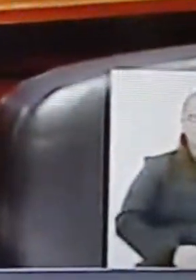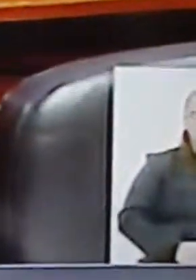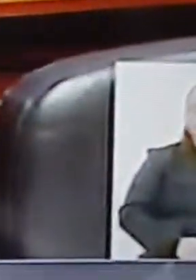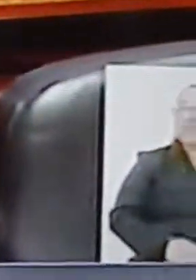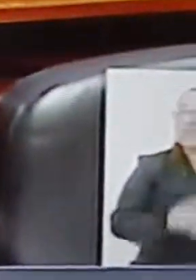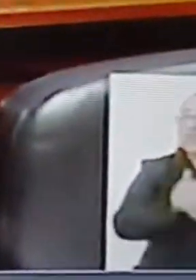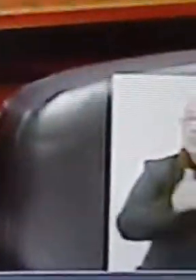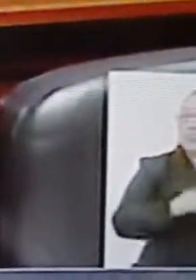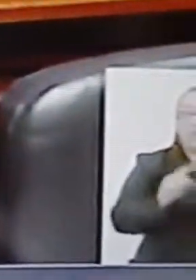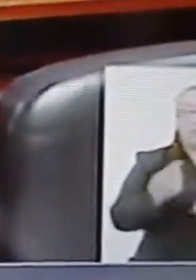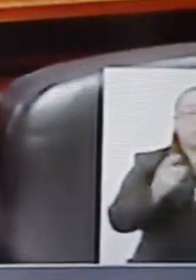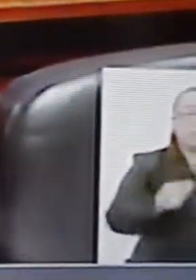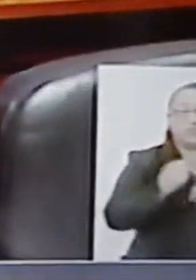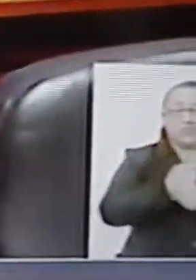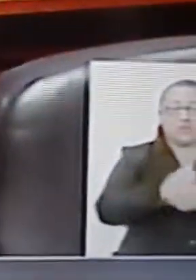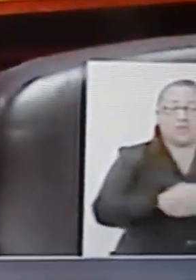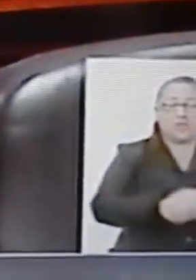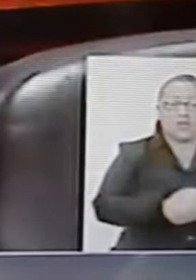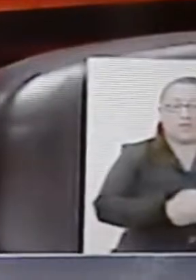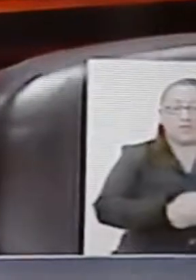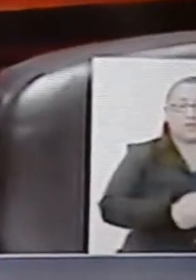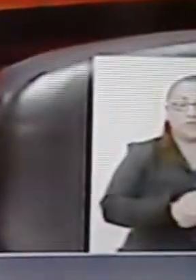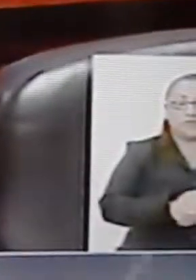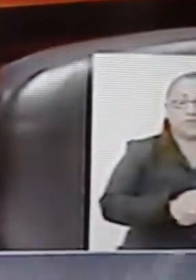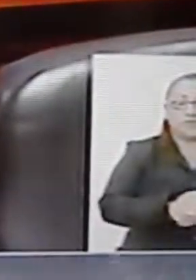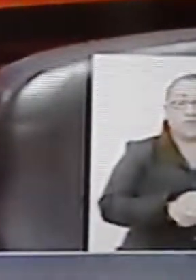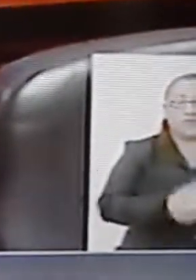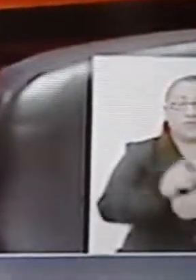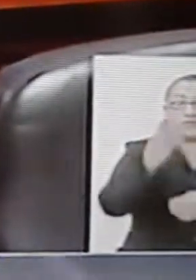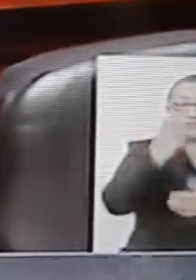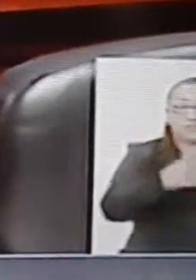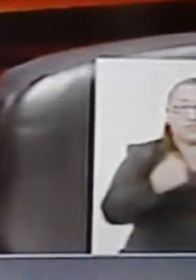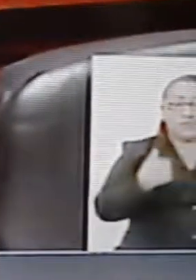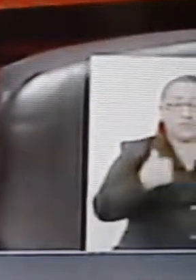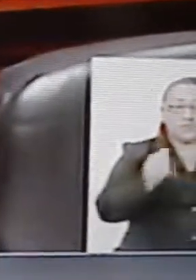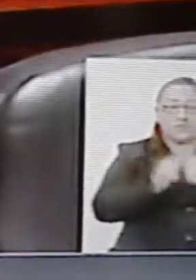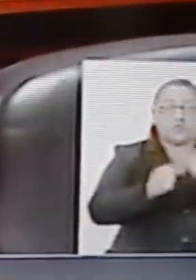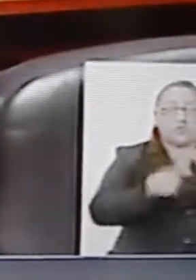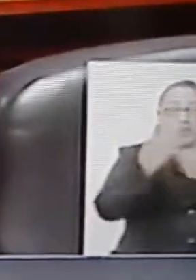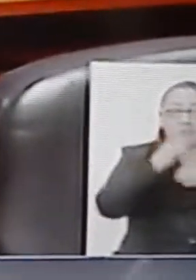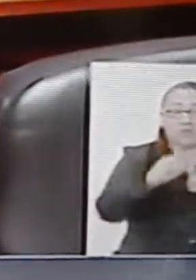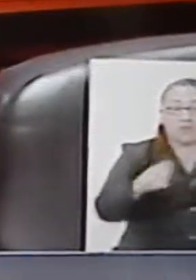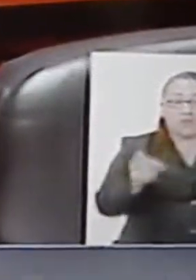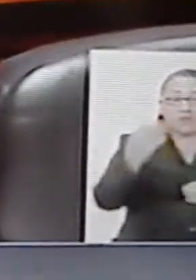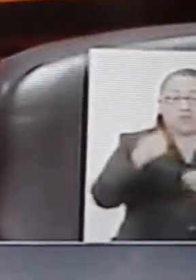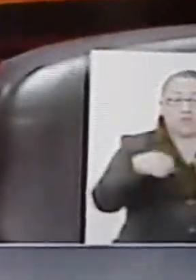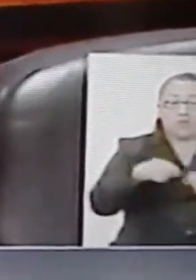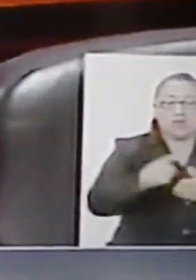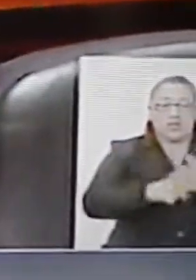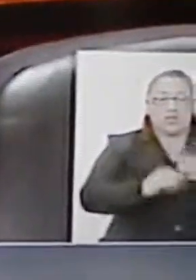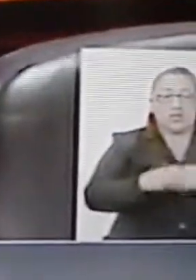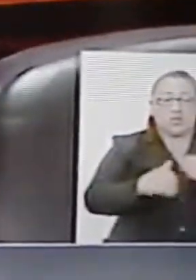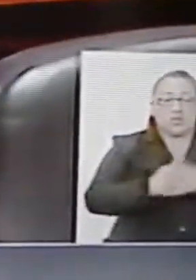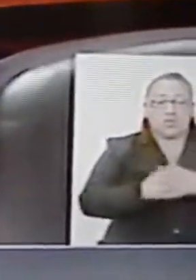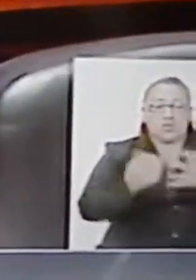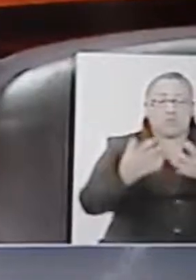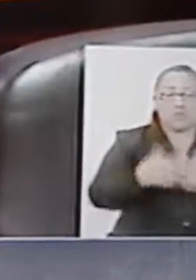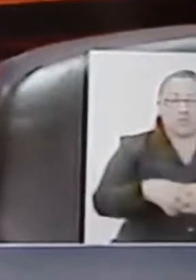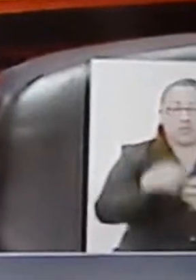benefició a miles de productores. Esta experiencia que vamos a tener con los plaguicidas va a permitir que las